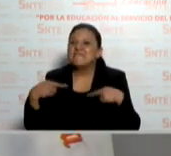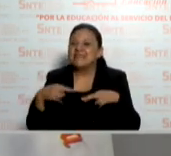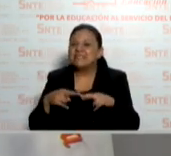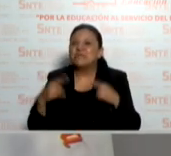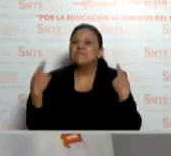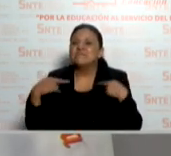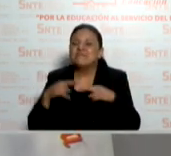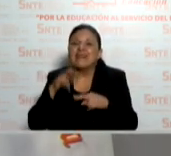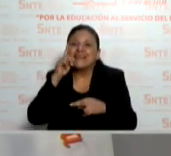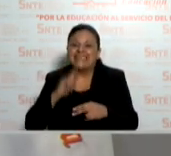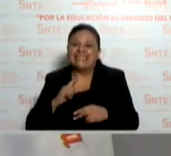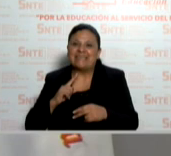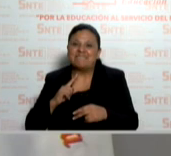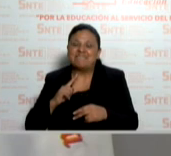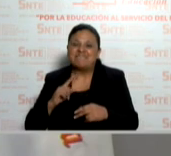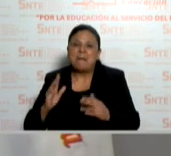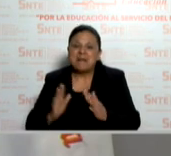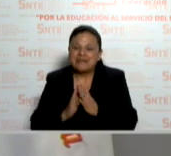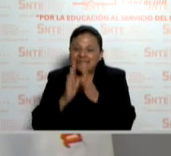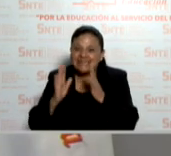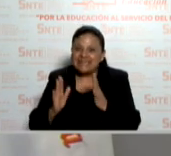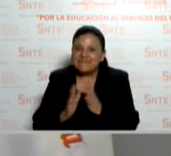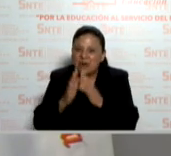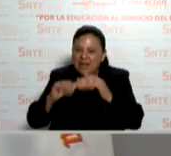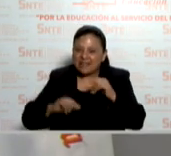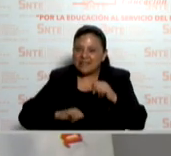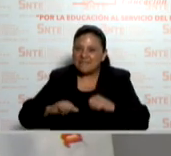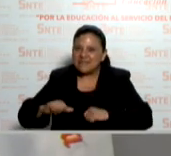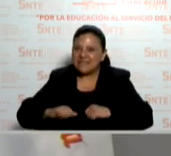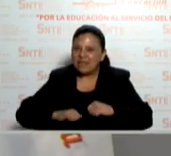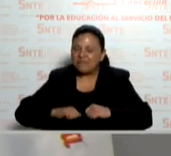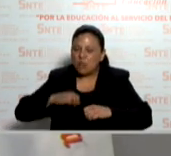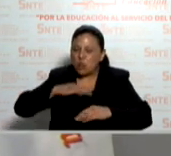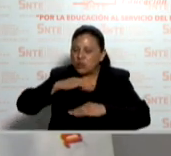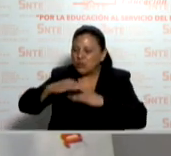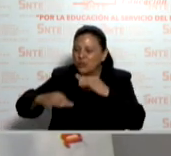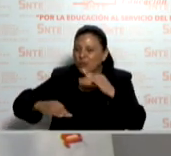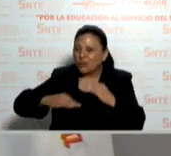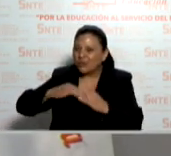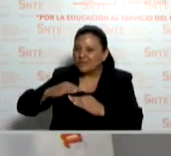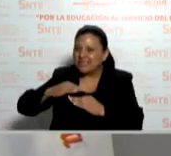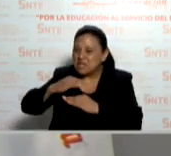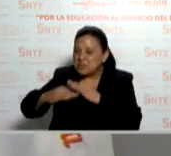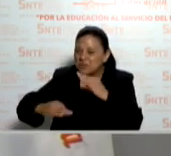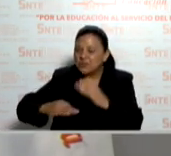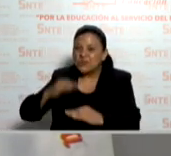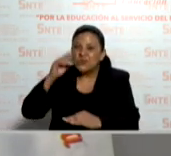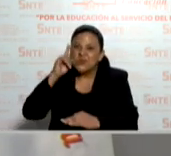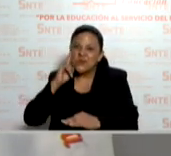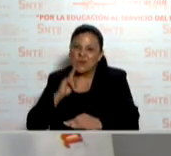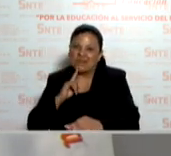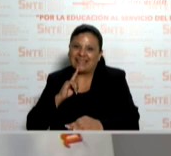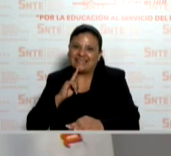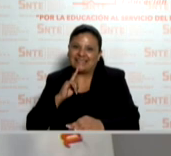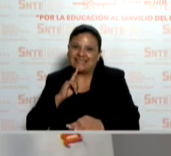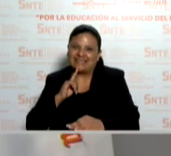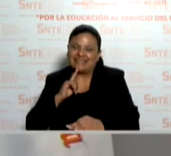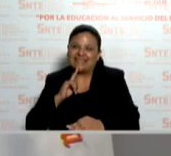quienes participaron en esta actividad, y también pedirles de